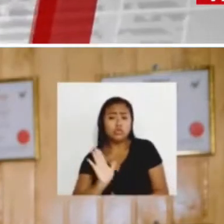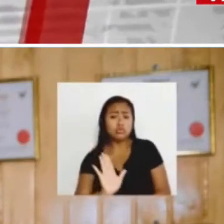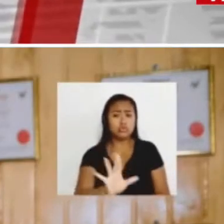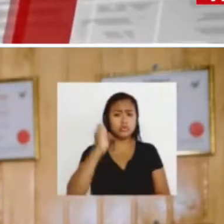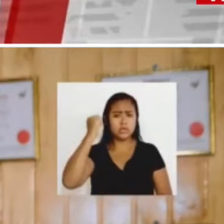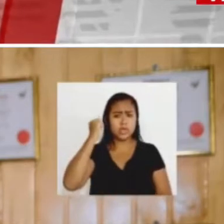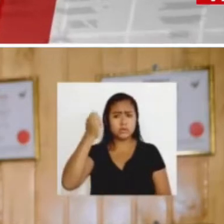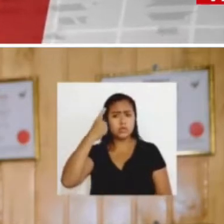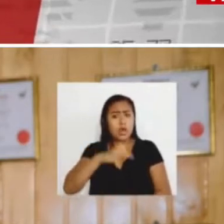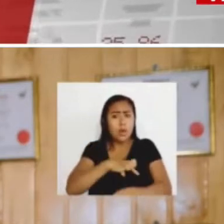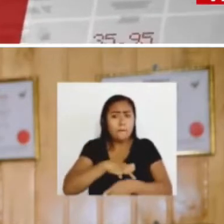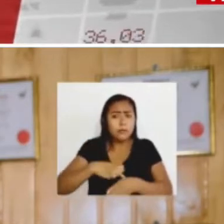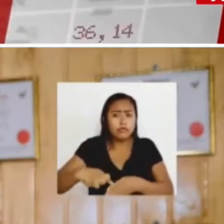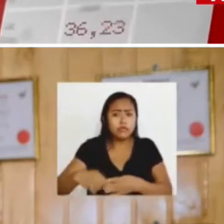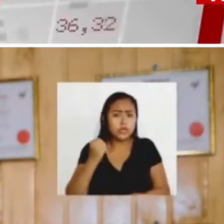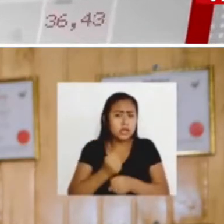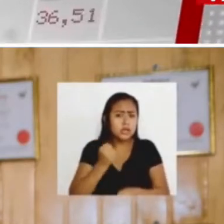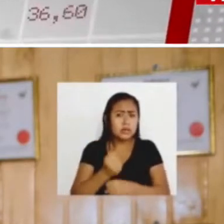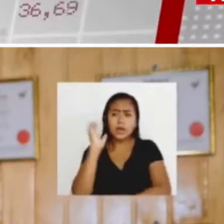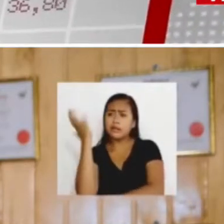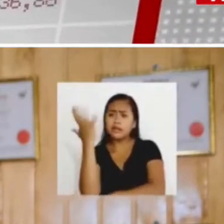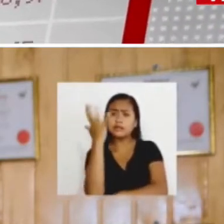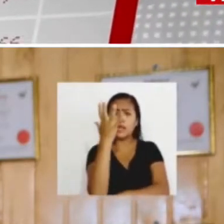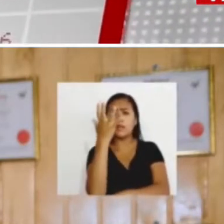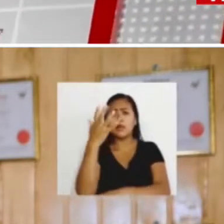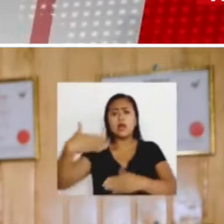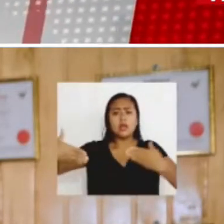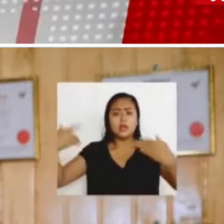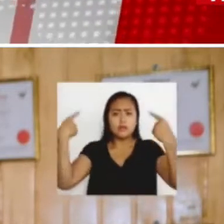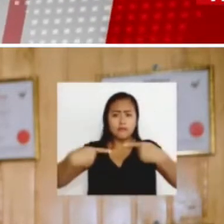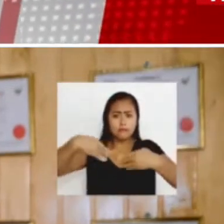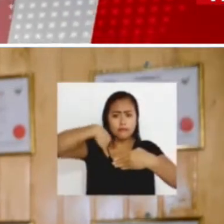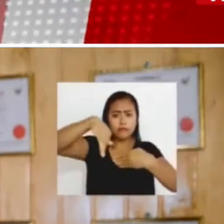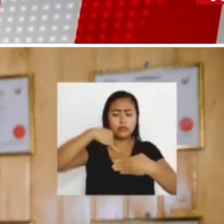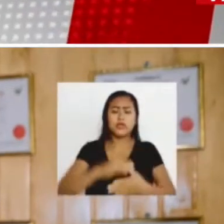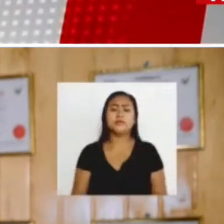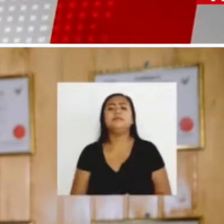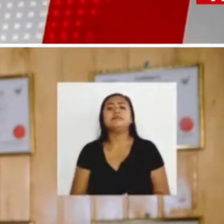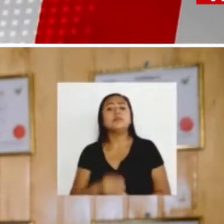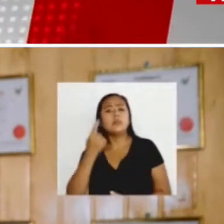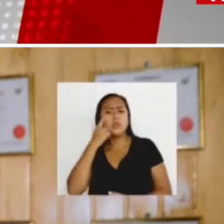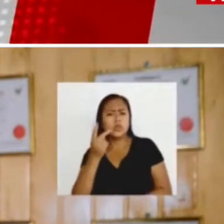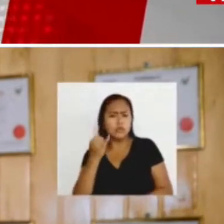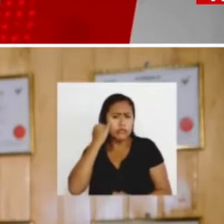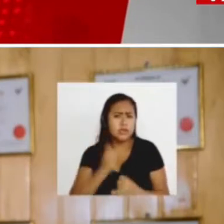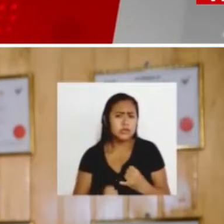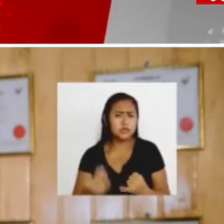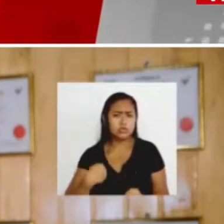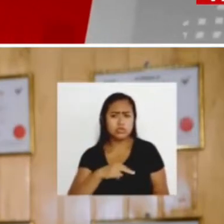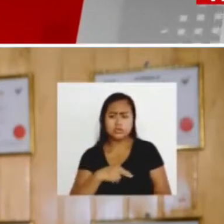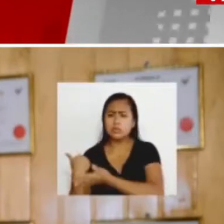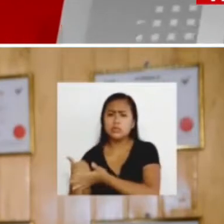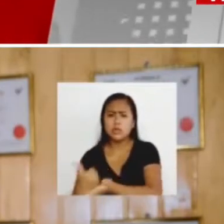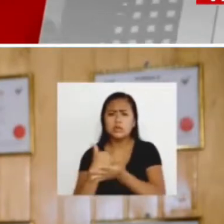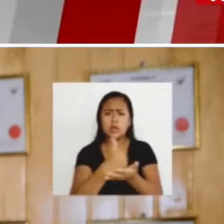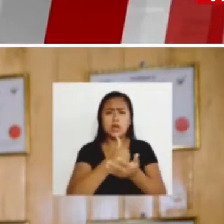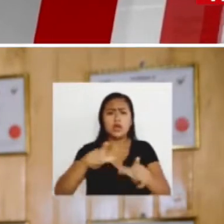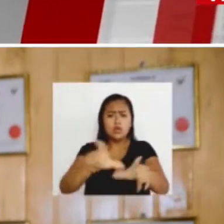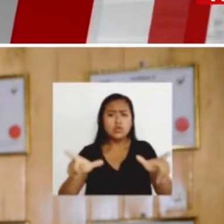la condición que te estoy mencionando, ¿no? Sería importante que usted haya llegado a